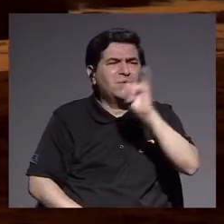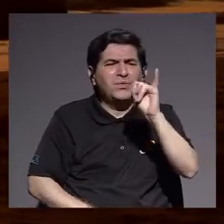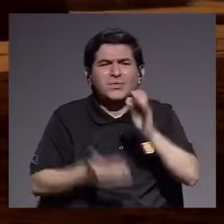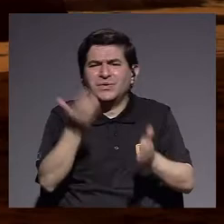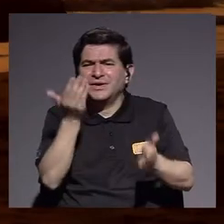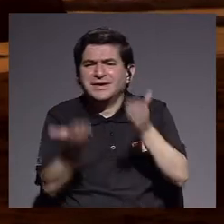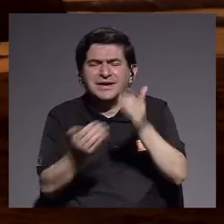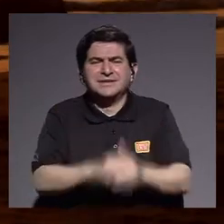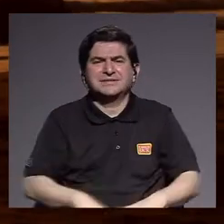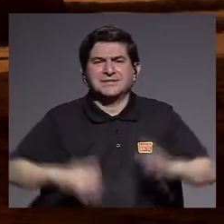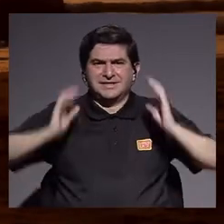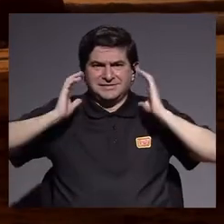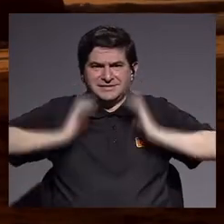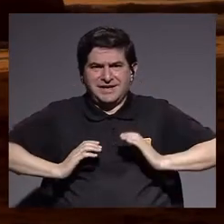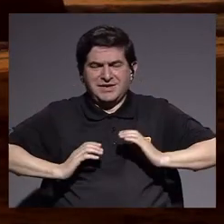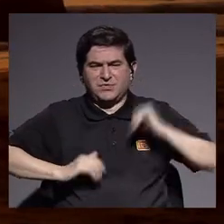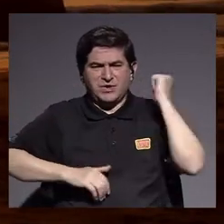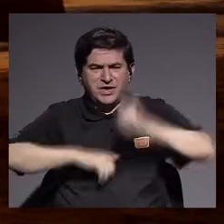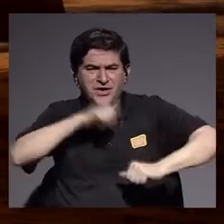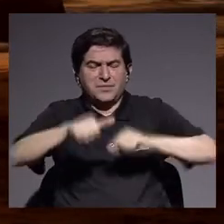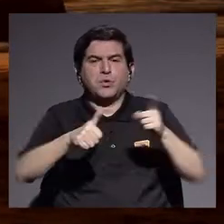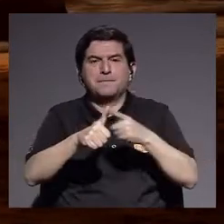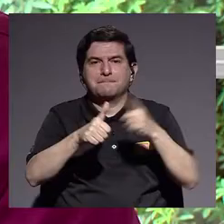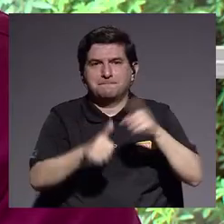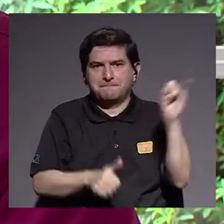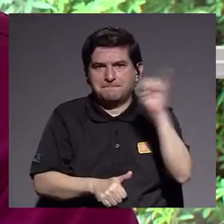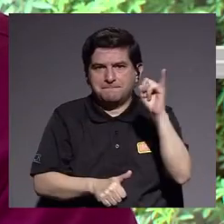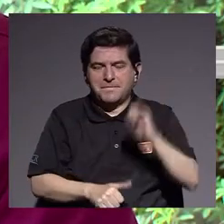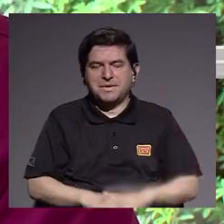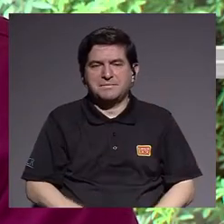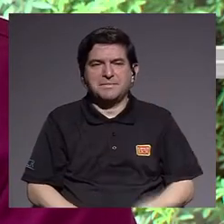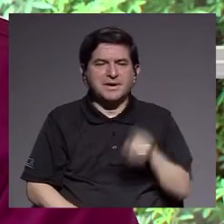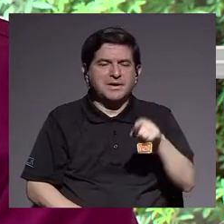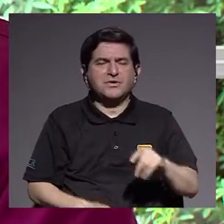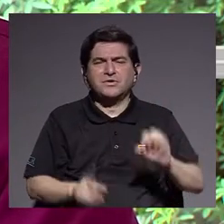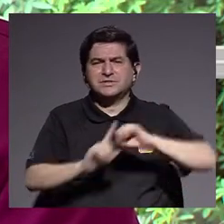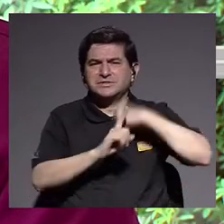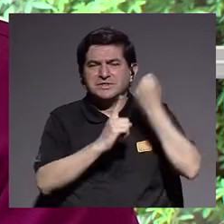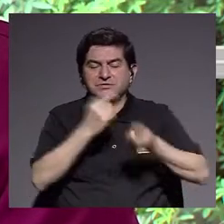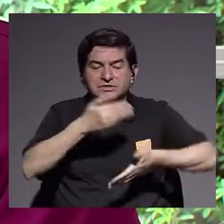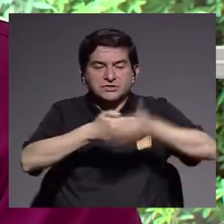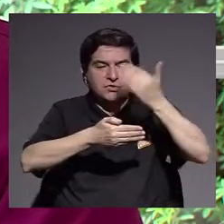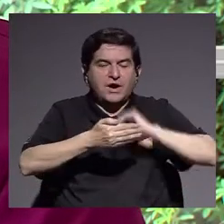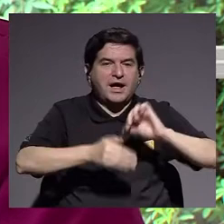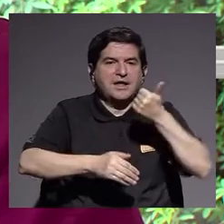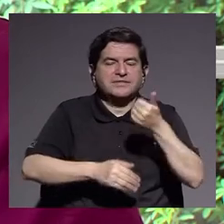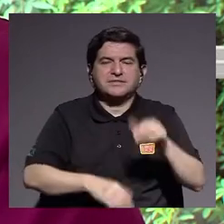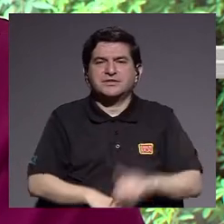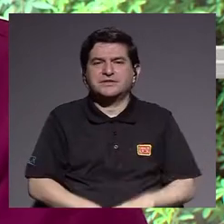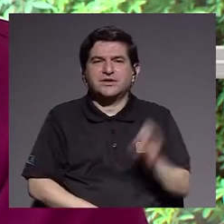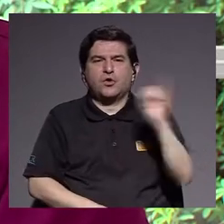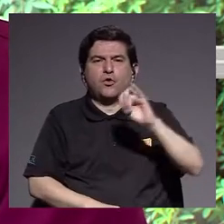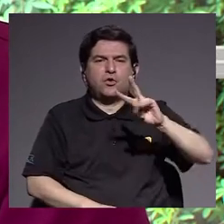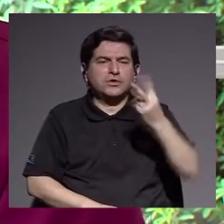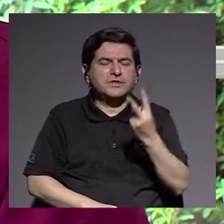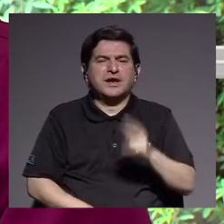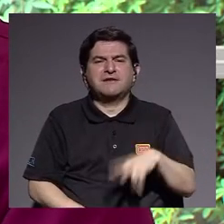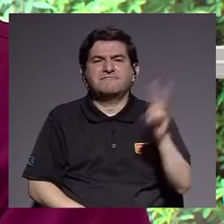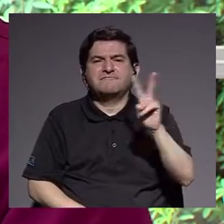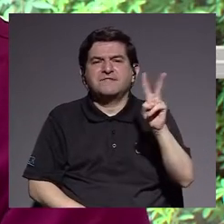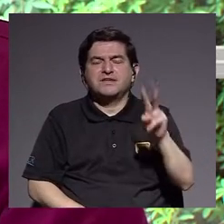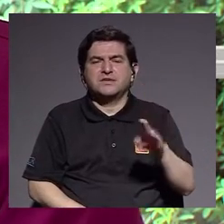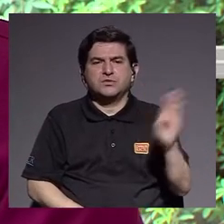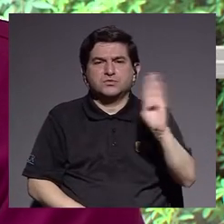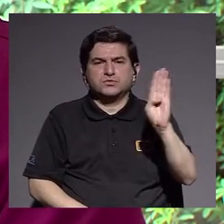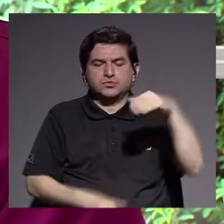alguna infección en nuestro cuerpo a combatir primero esa infección desinfección incipiente lo que está sucediendo antes de cualquier otra infección secundaria y